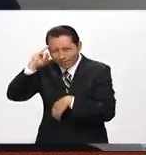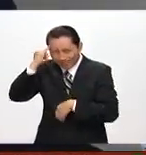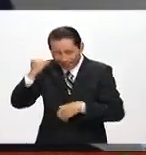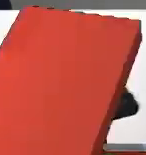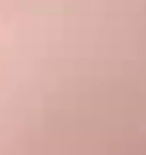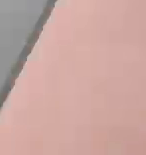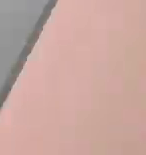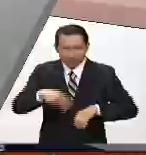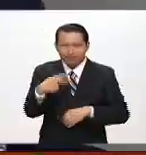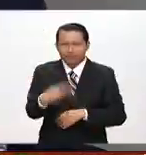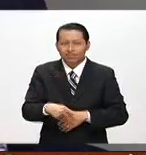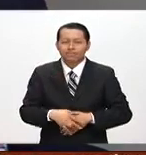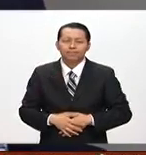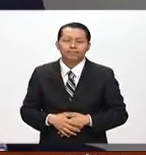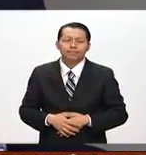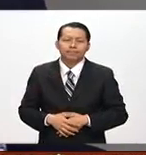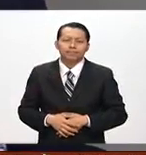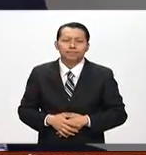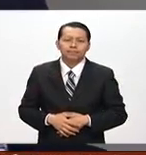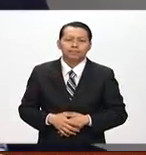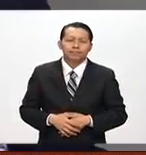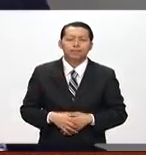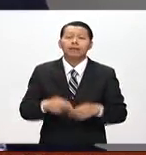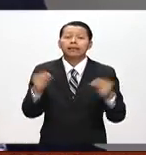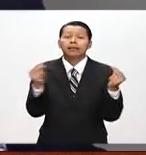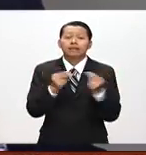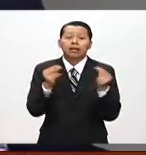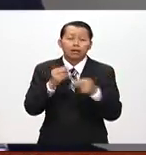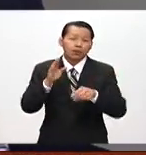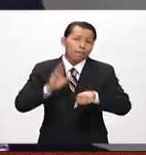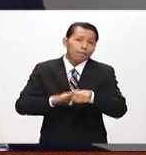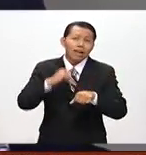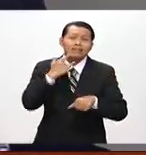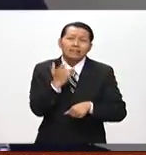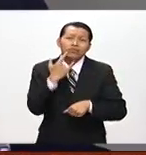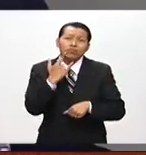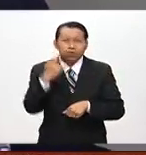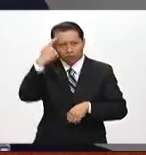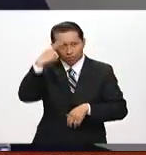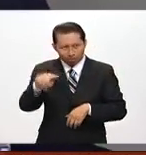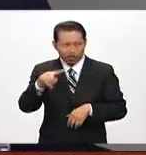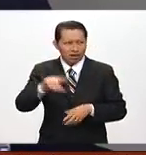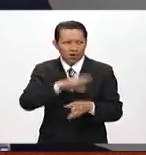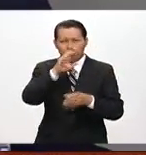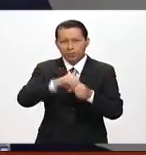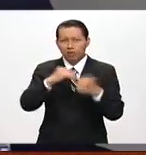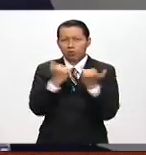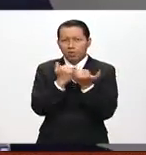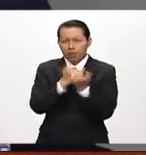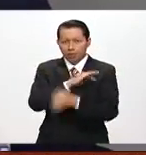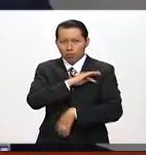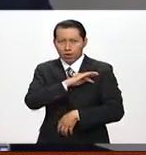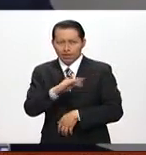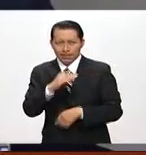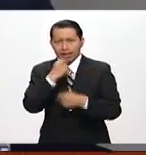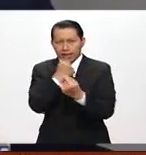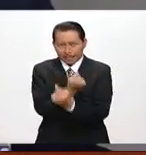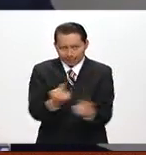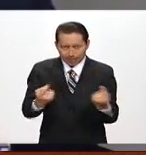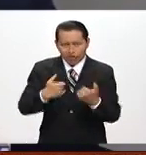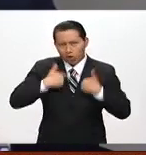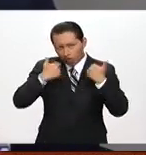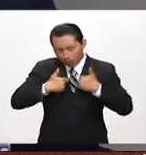indígena. Se requieren entonces mayores esfuerzos para mejorar la calidad de la educación que reciben los niños, niñas y